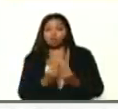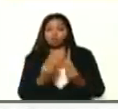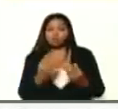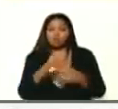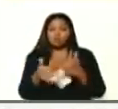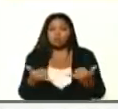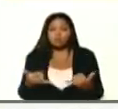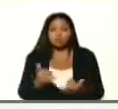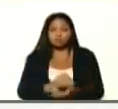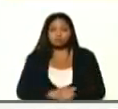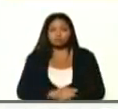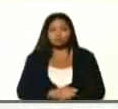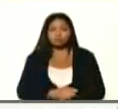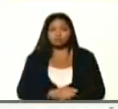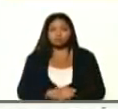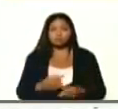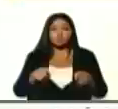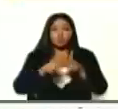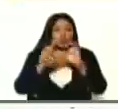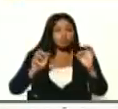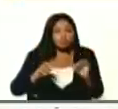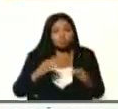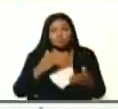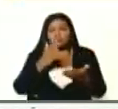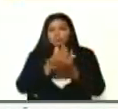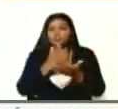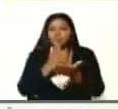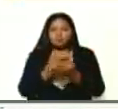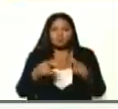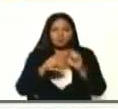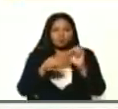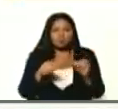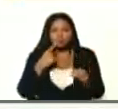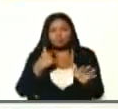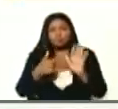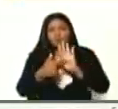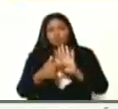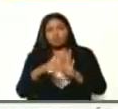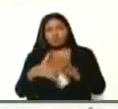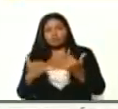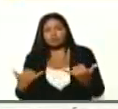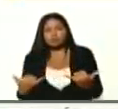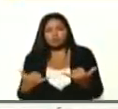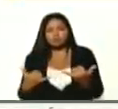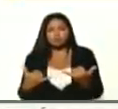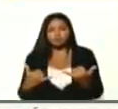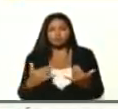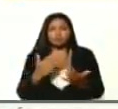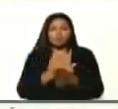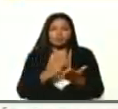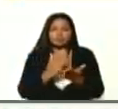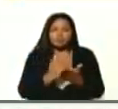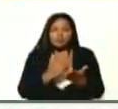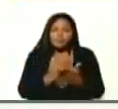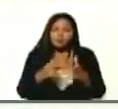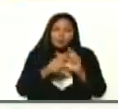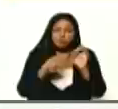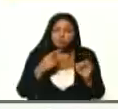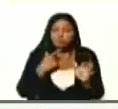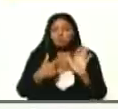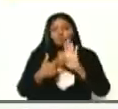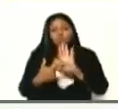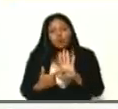es y será siempre implacable ante esta mafia de tráfico de armas, toda vez que estos casos